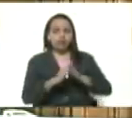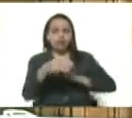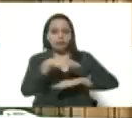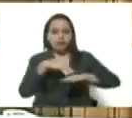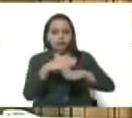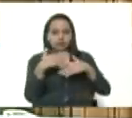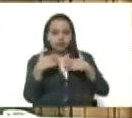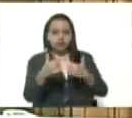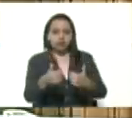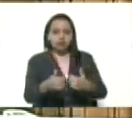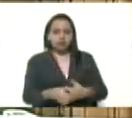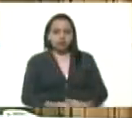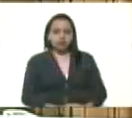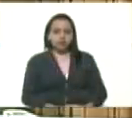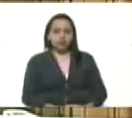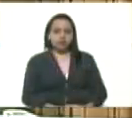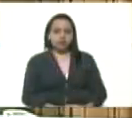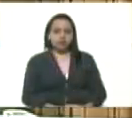ministro, compañero, doctor